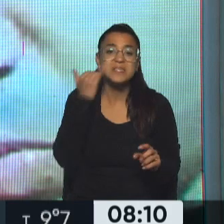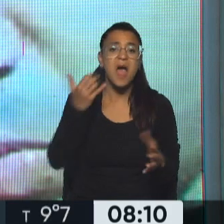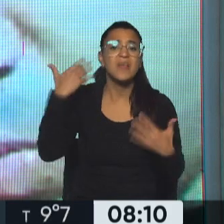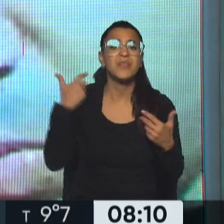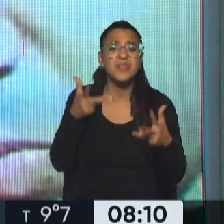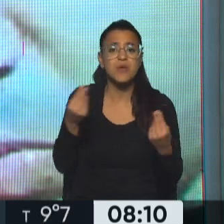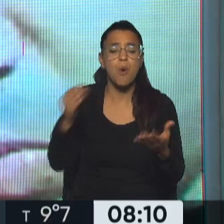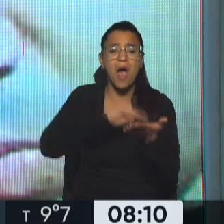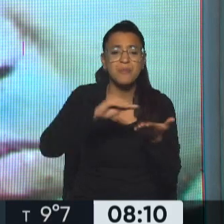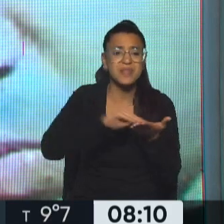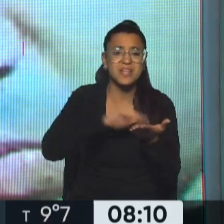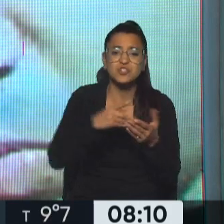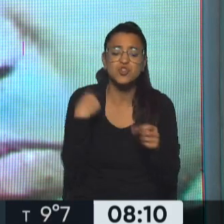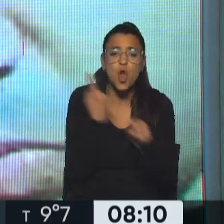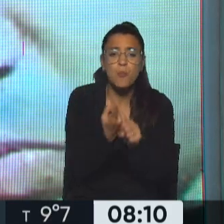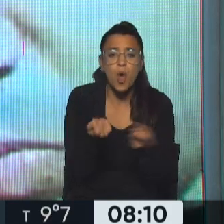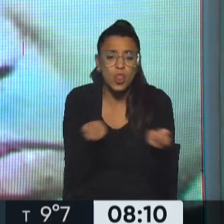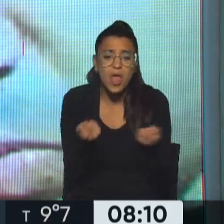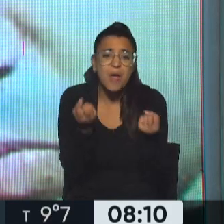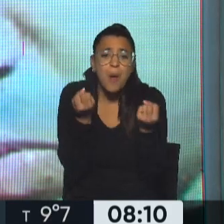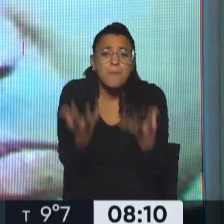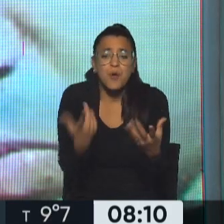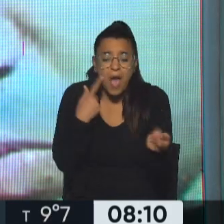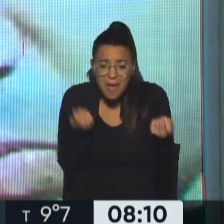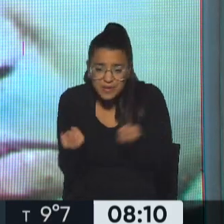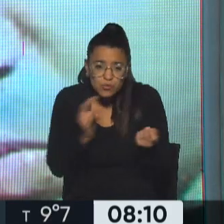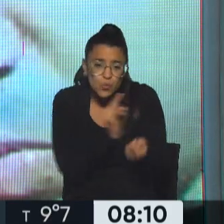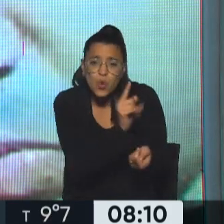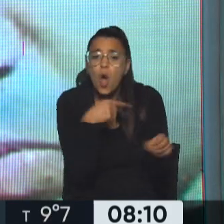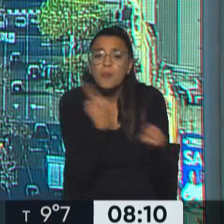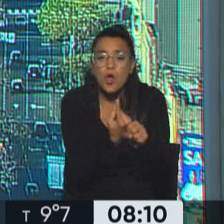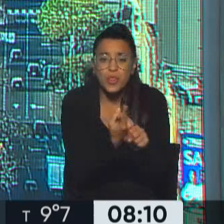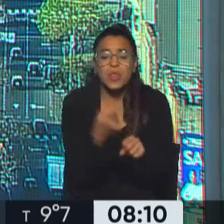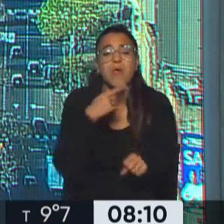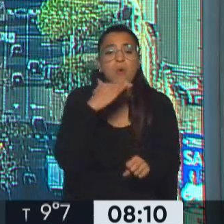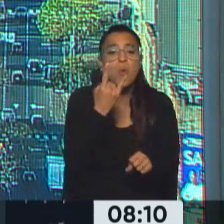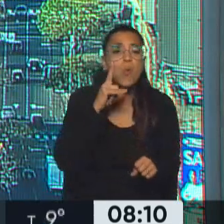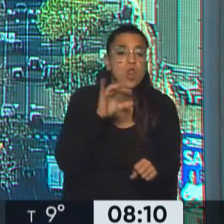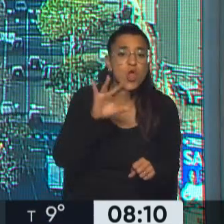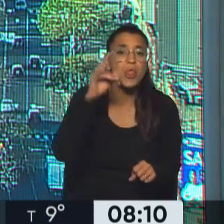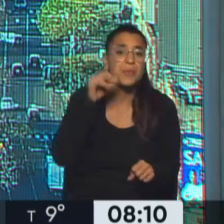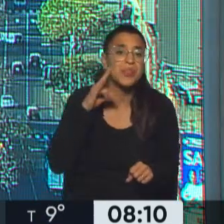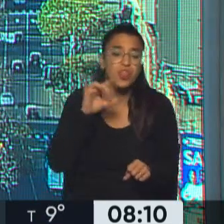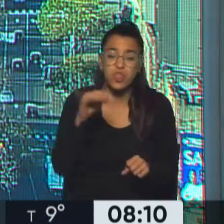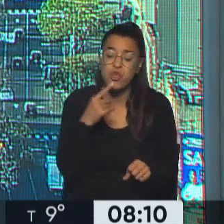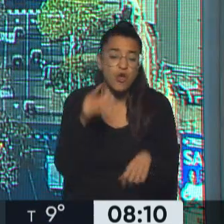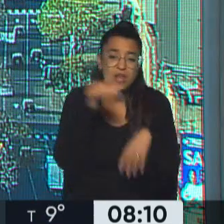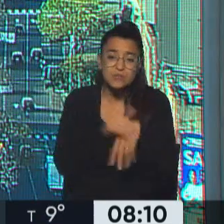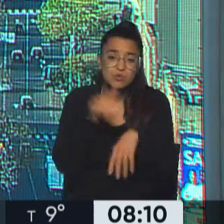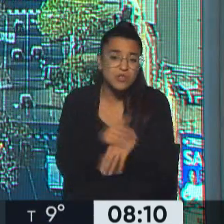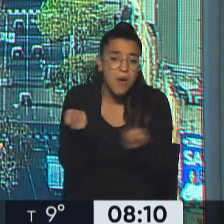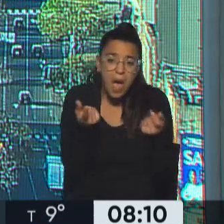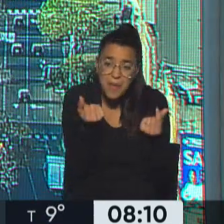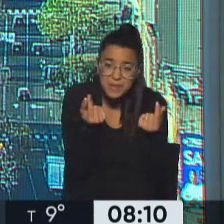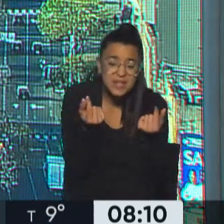ser administrador infiel que no tenía la posibilidad de administrar esto es Julio debido no era el que irresponsable de